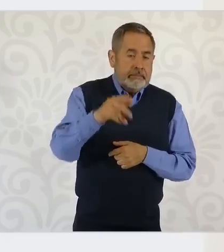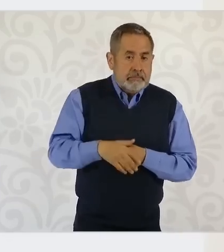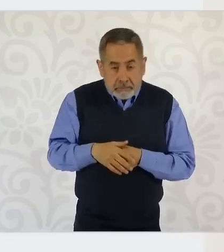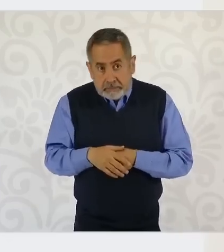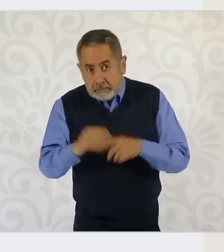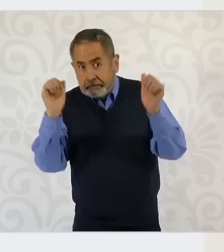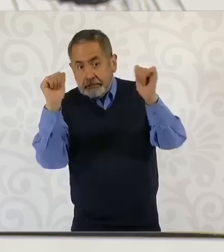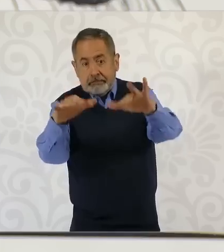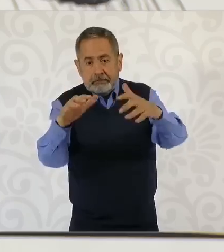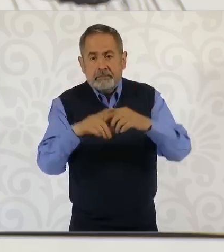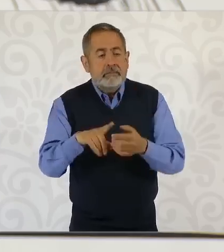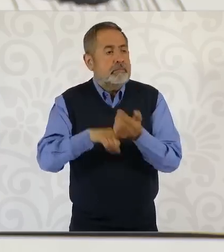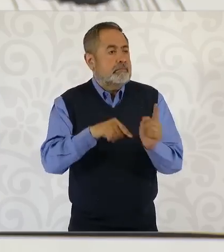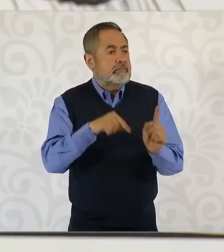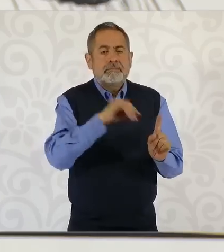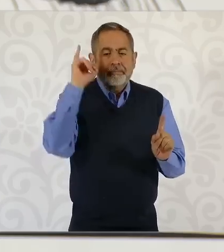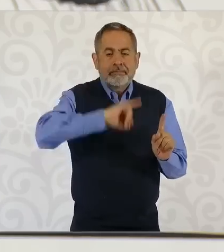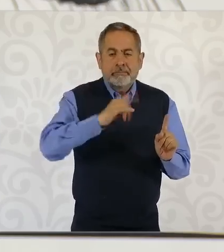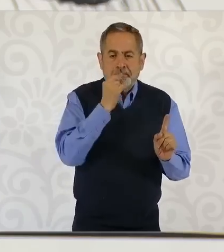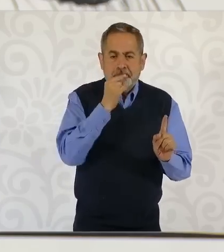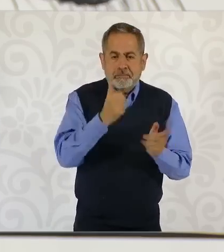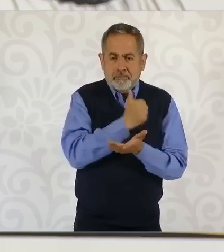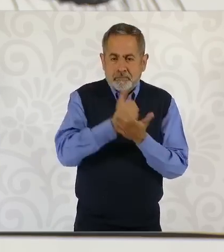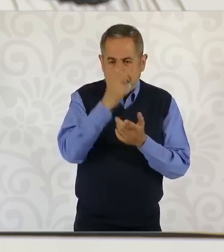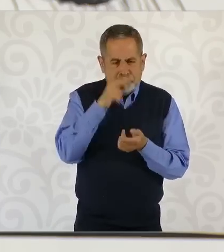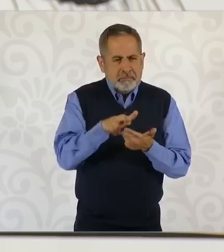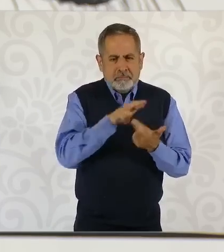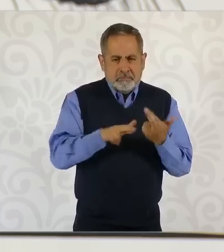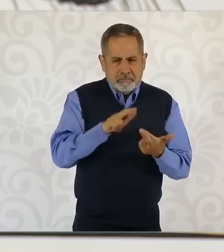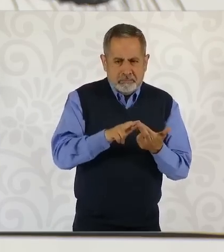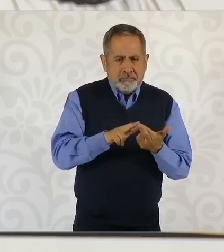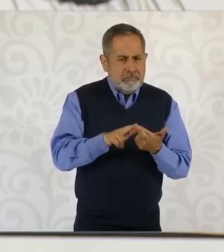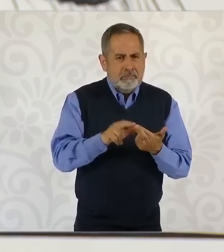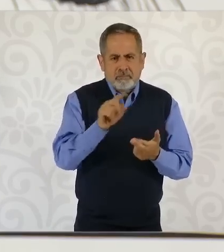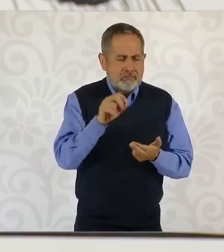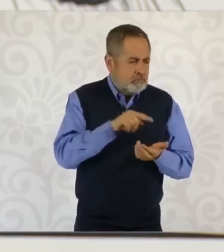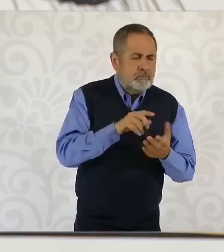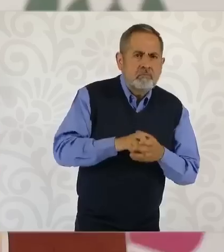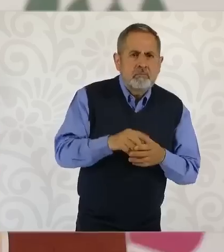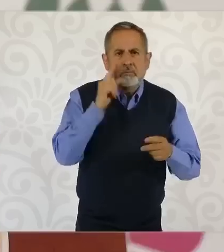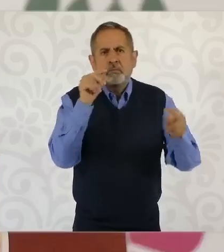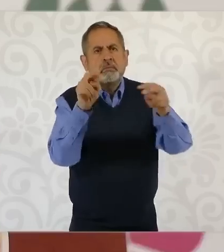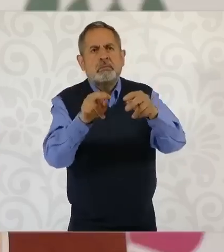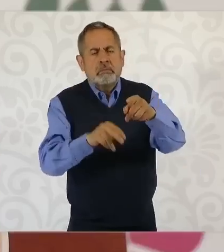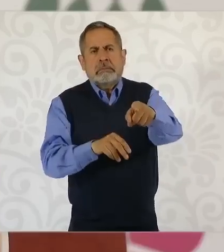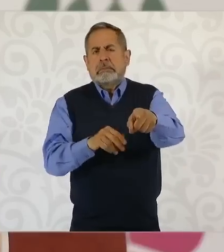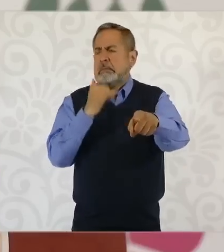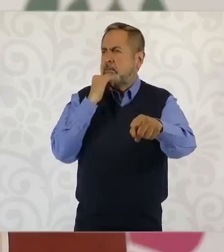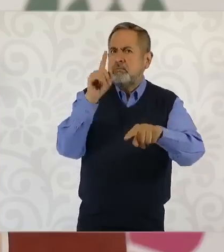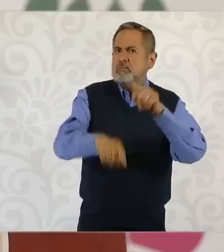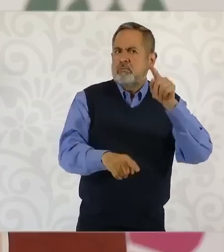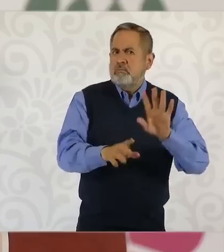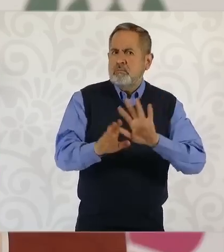cuando jefes de la policía de la ciudad, regionales o zonales, deciden desalojar